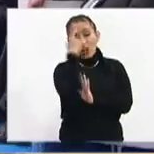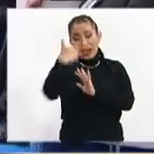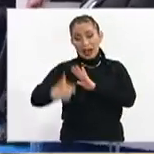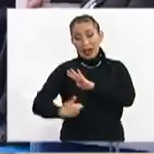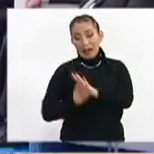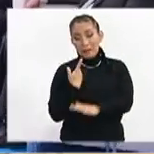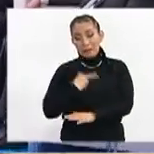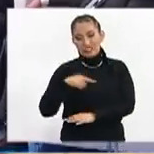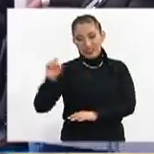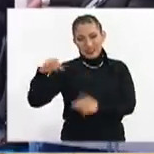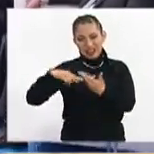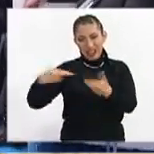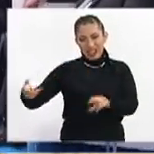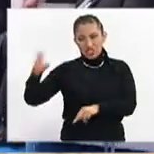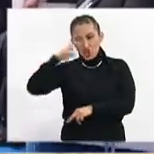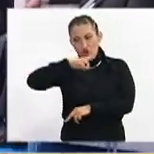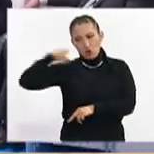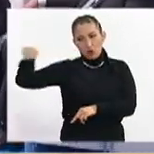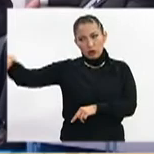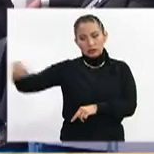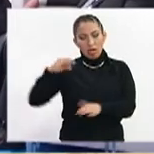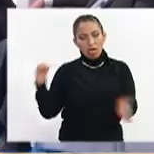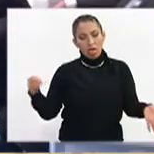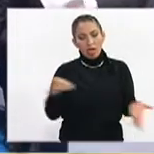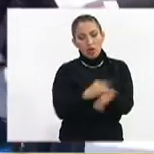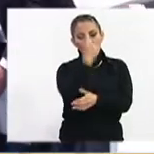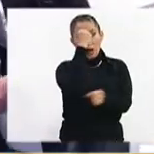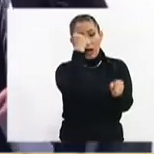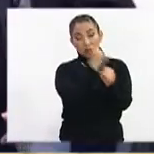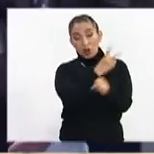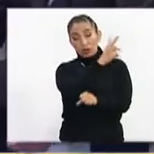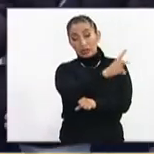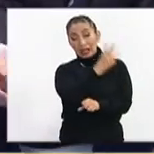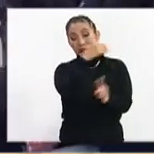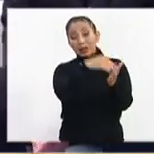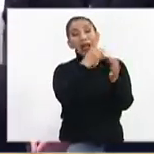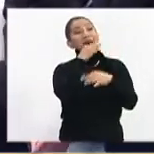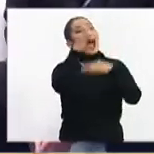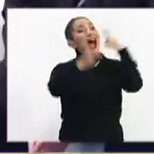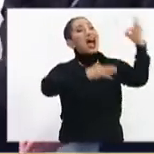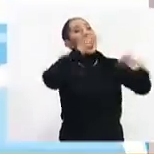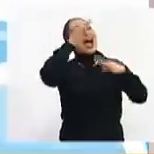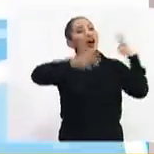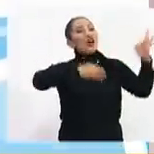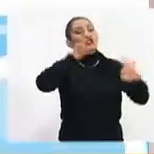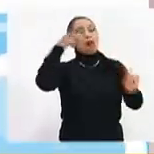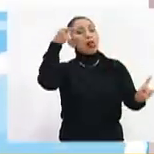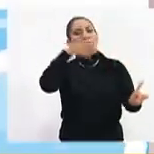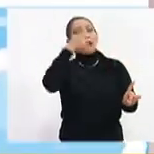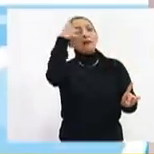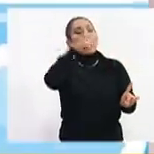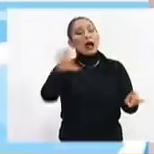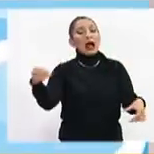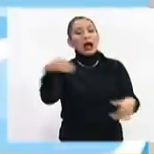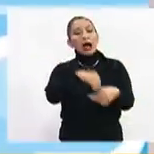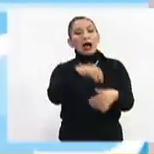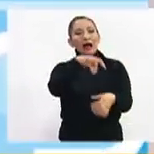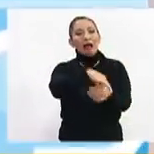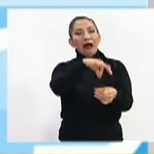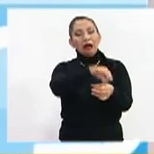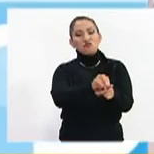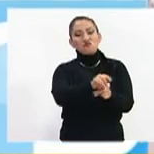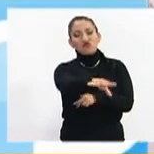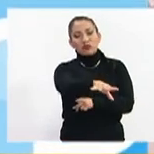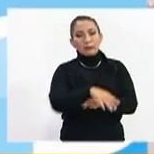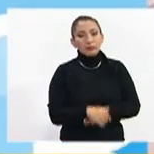presuntos compradores relacionados con Rusia colocaron el año pasado cerca de 3,000 anuncios que aparentemente estaban dirigidos a incluir en las elecciones. Por